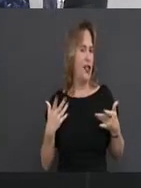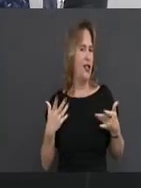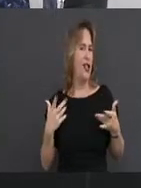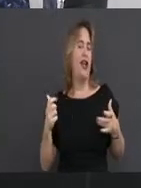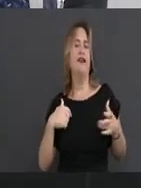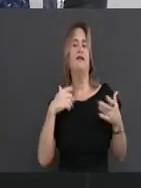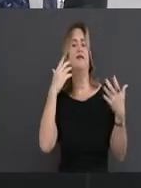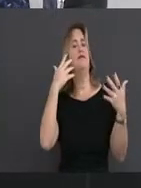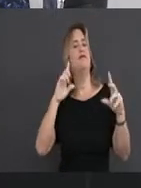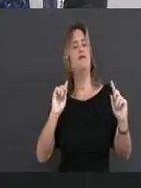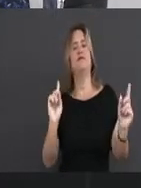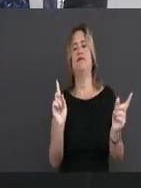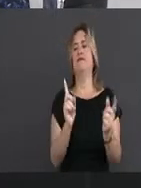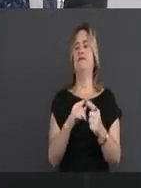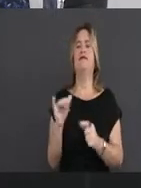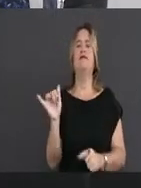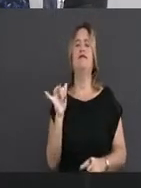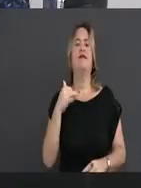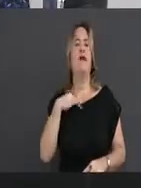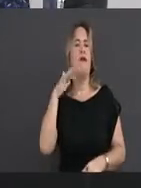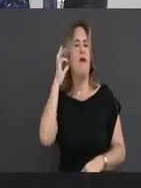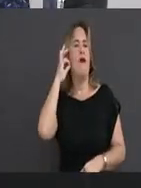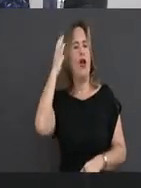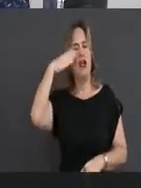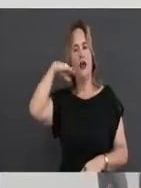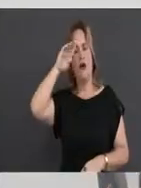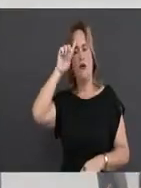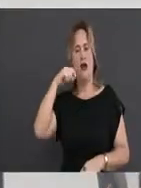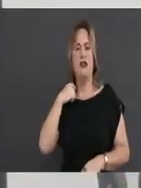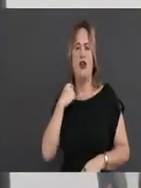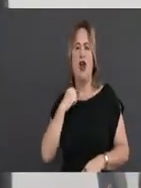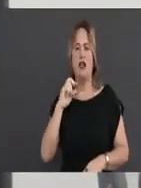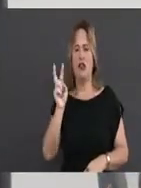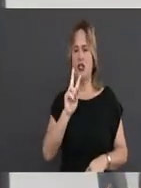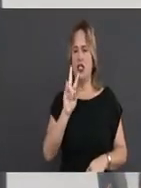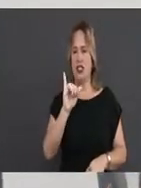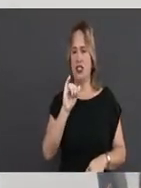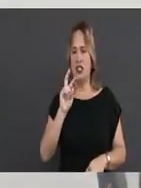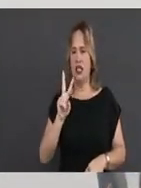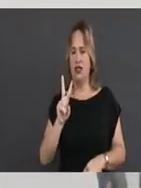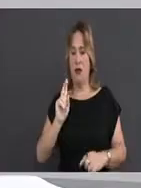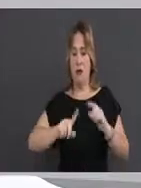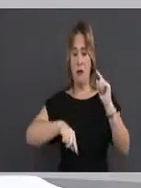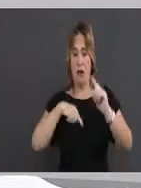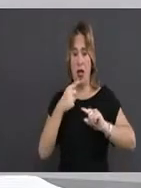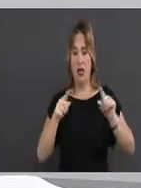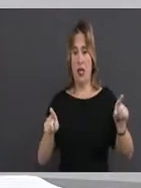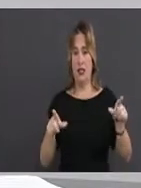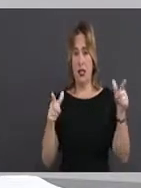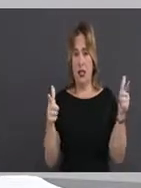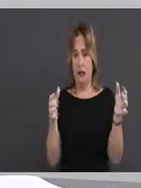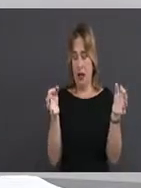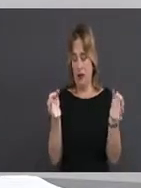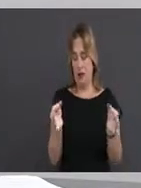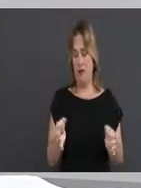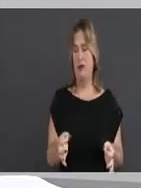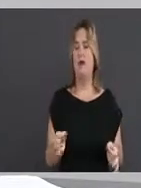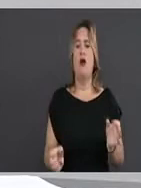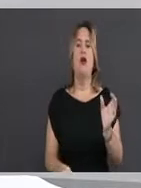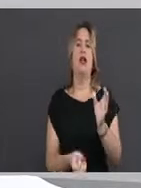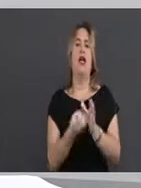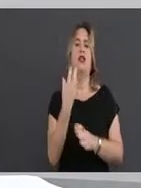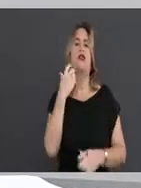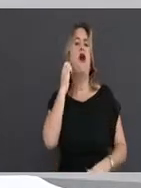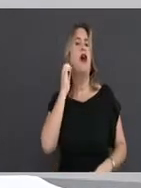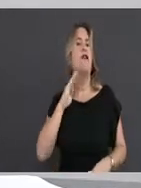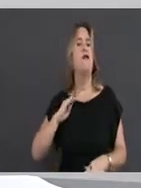bueno, las felicitaciones también para la mujer cubana en su 62 aniversario. Mañana lo estaremos celebrando, sin duda alguna, la creación de la